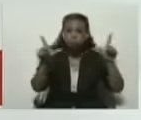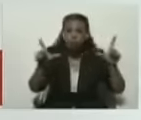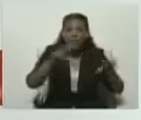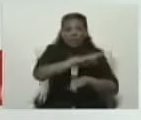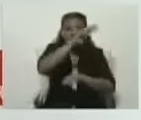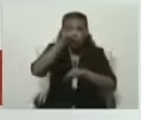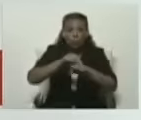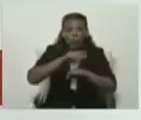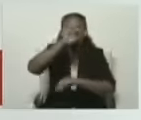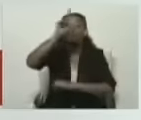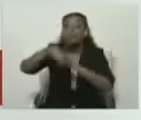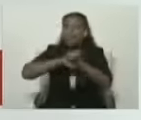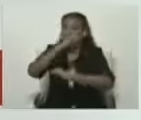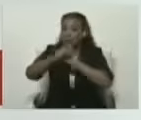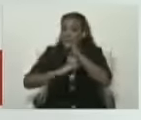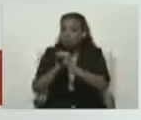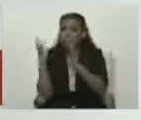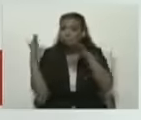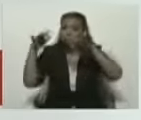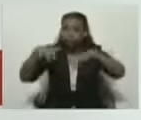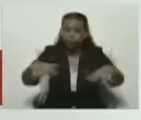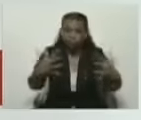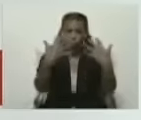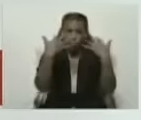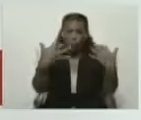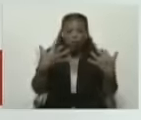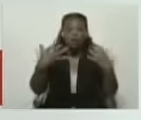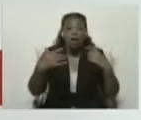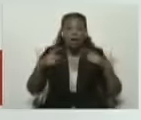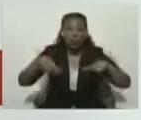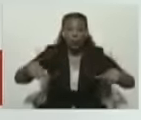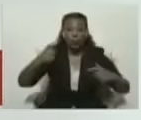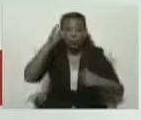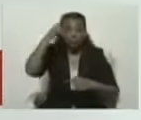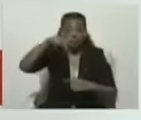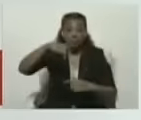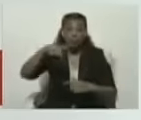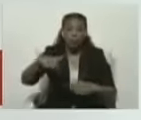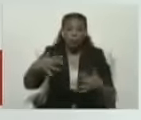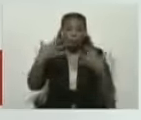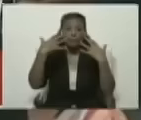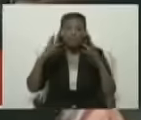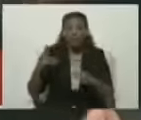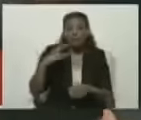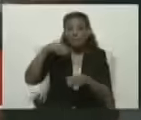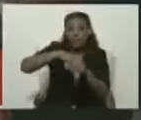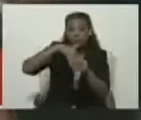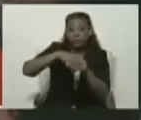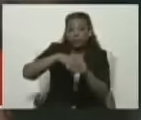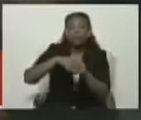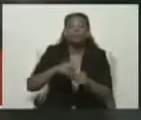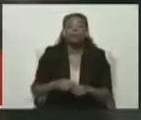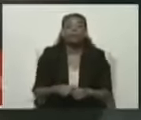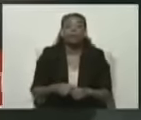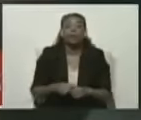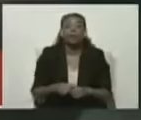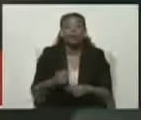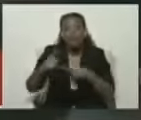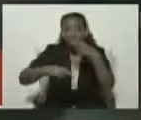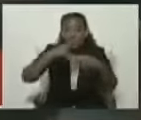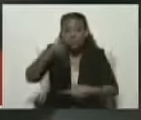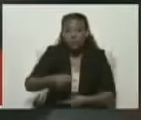nacionales e internacionales que se encuentran haciendo la cobertura del evento electoral presidencial del